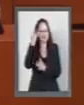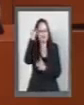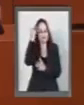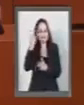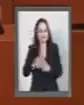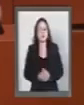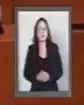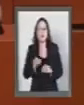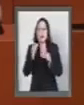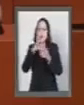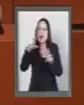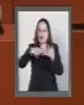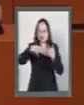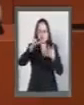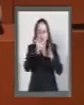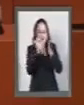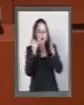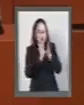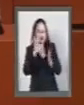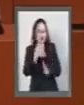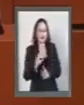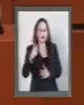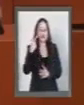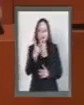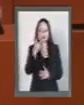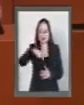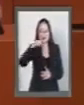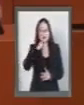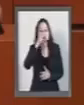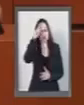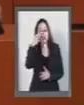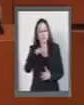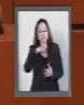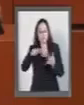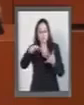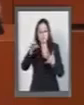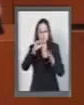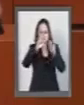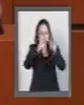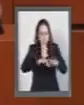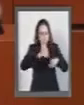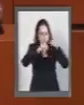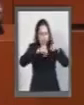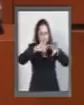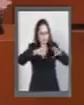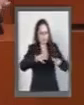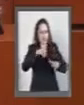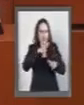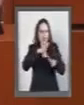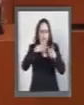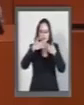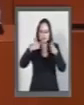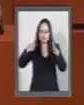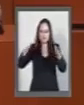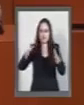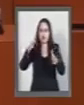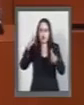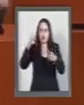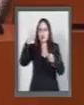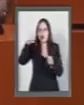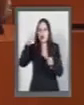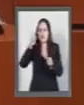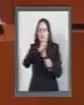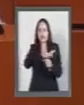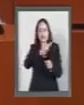que se hizo en el Senado al artículo 32, su redacción abría un abanico amplísimo a los